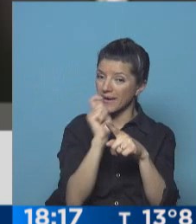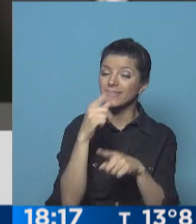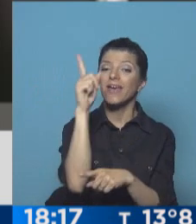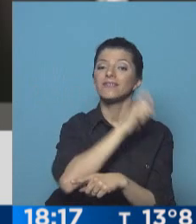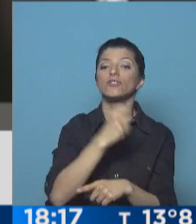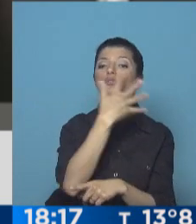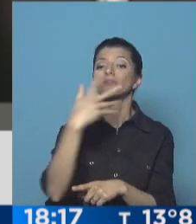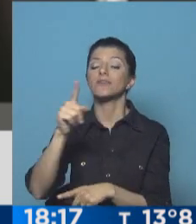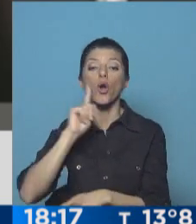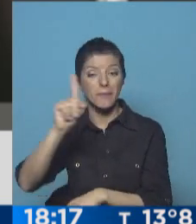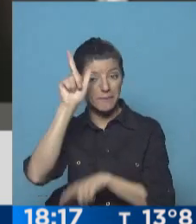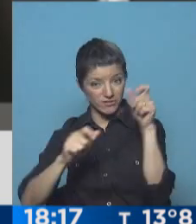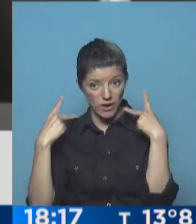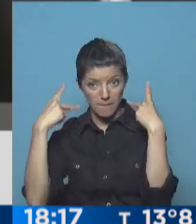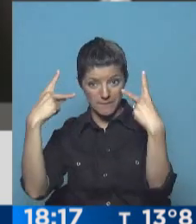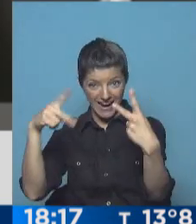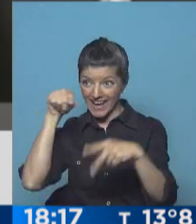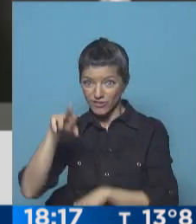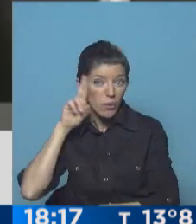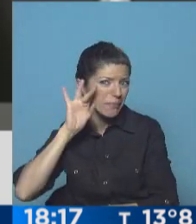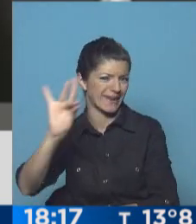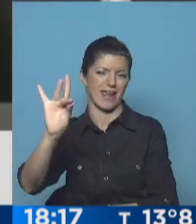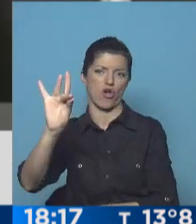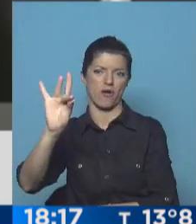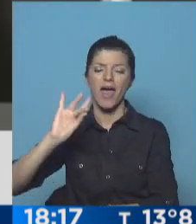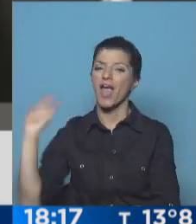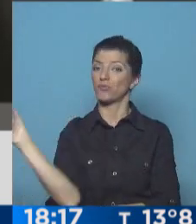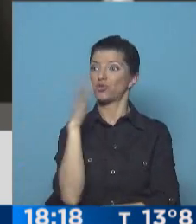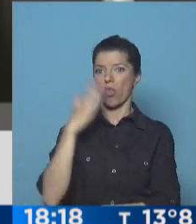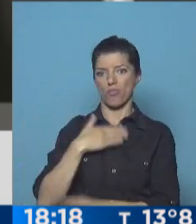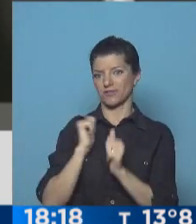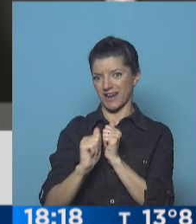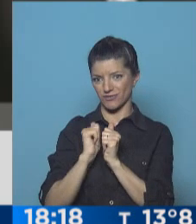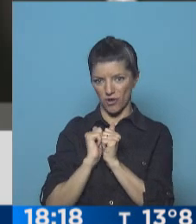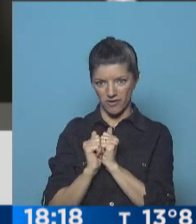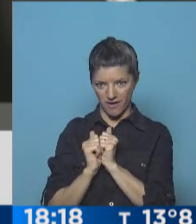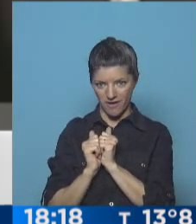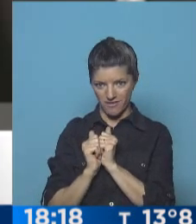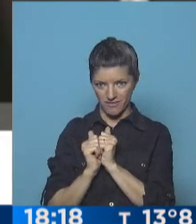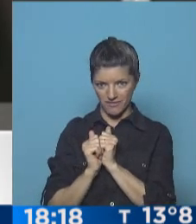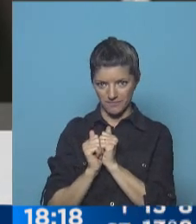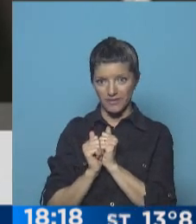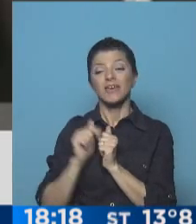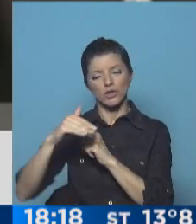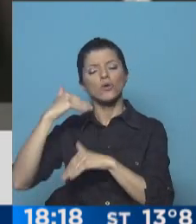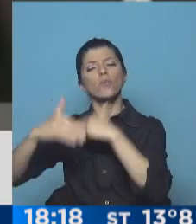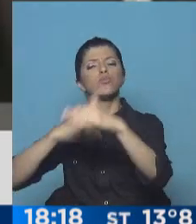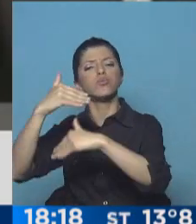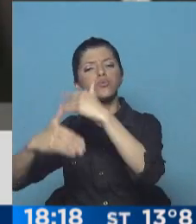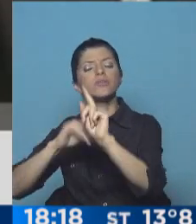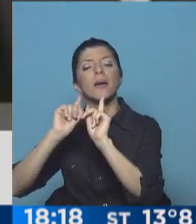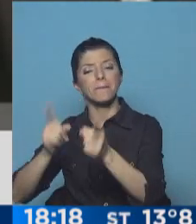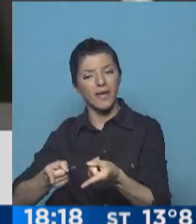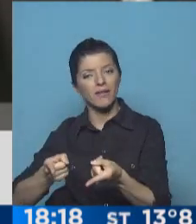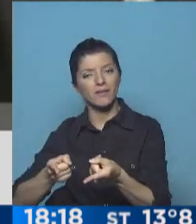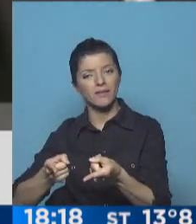155.000 pasajeros. Este es un récord absoluto en toda la historia de este aeropuerto y todo ese crecimiento va acompañado por